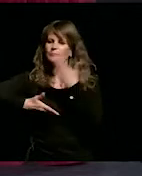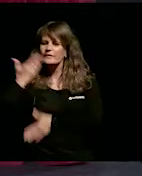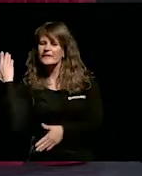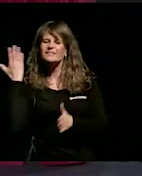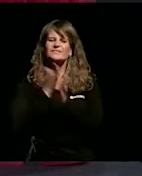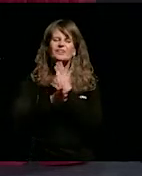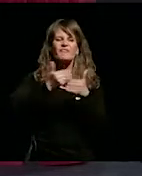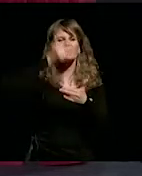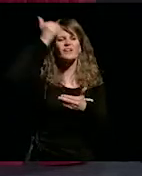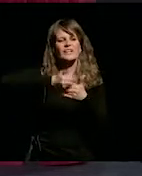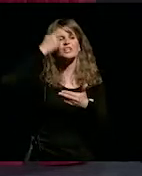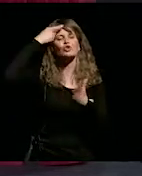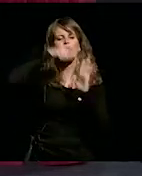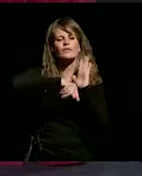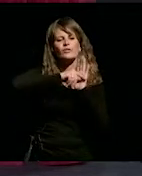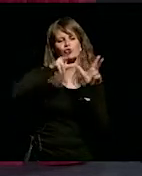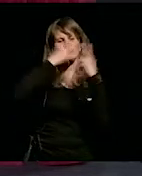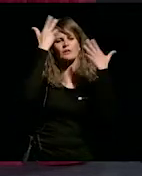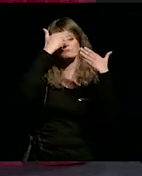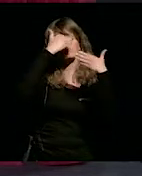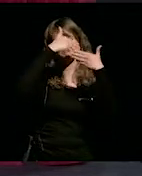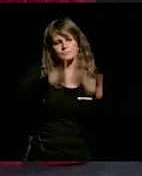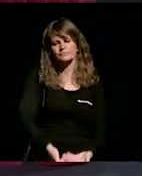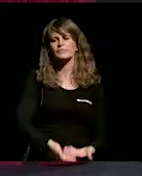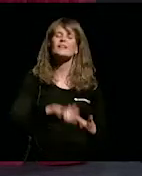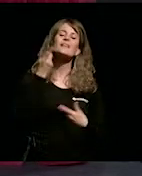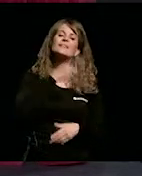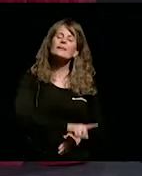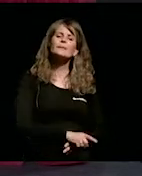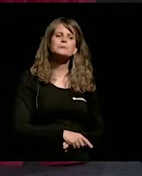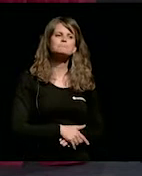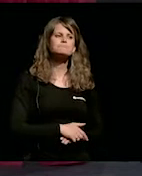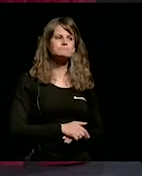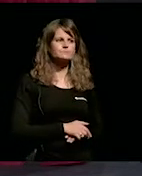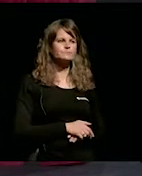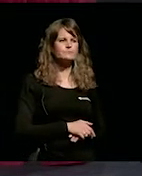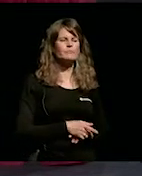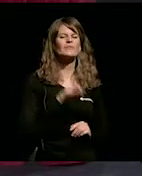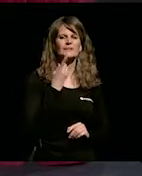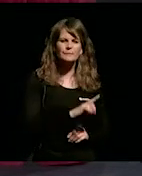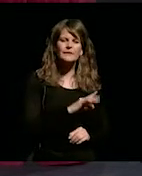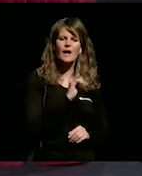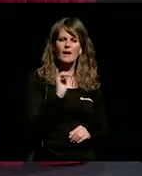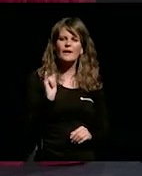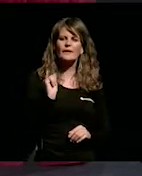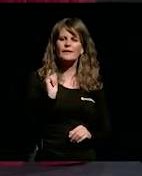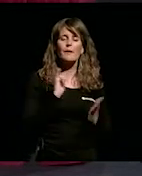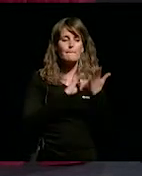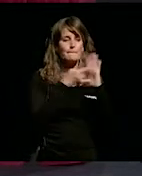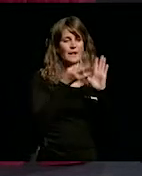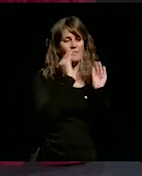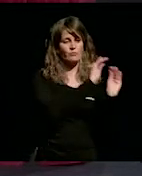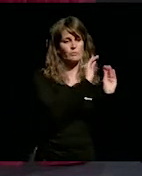concienciación social. También, pues, También tenemos un plan de